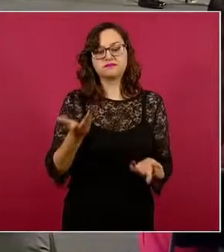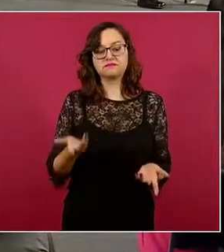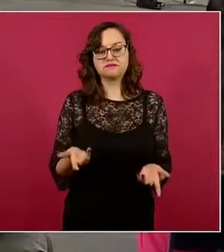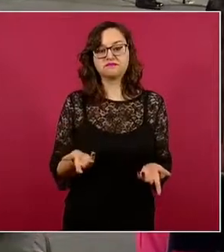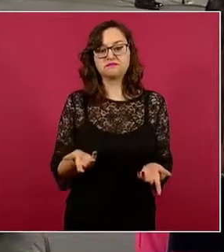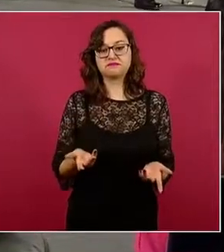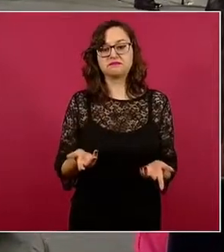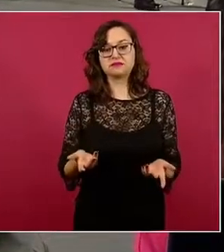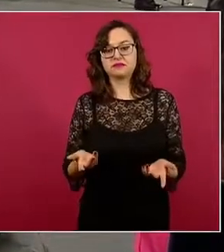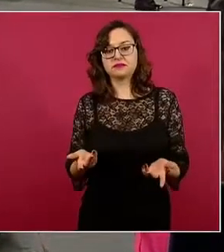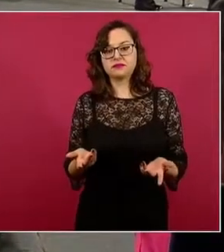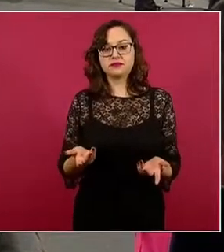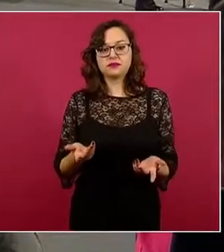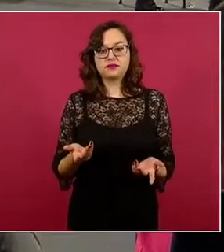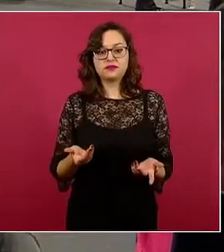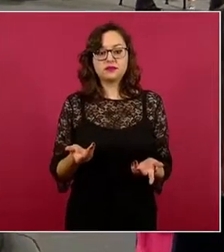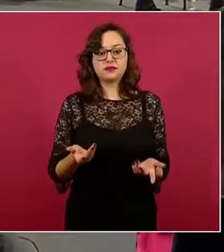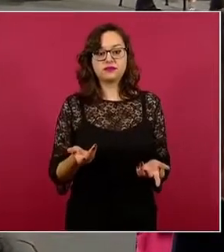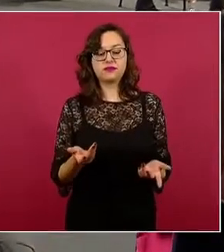Orientado